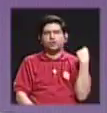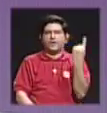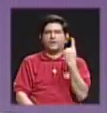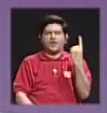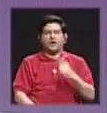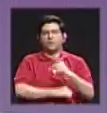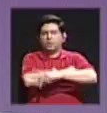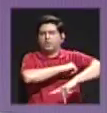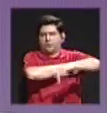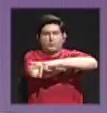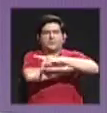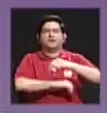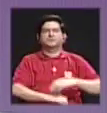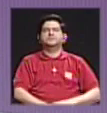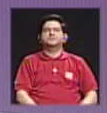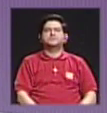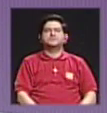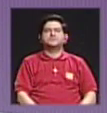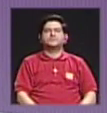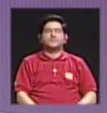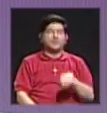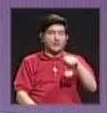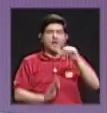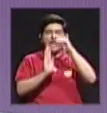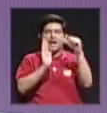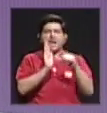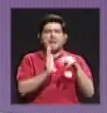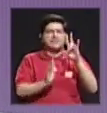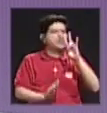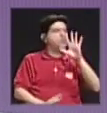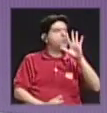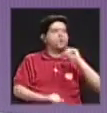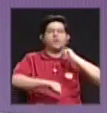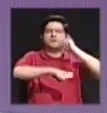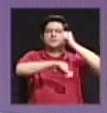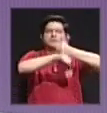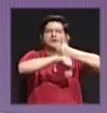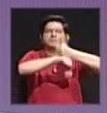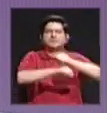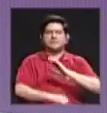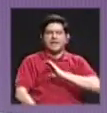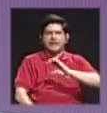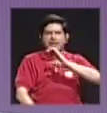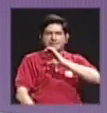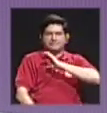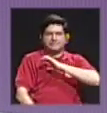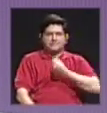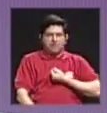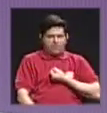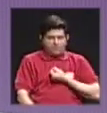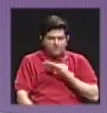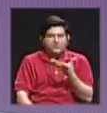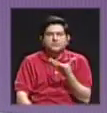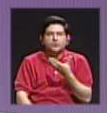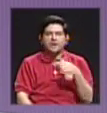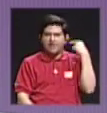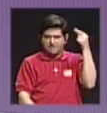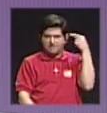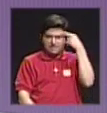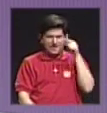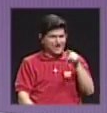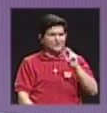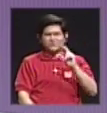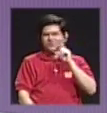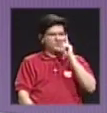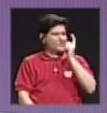único estado que en su artículo 75 establece el carácter confesional del Estado, y eso no es